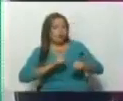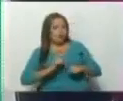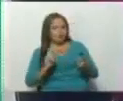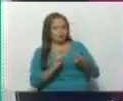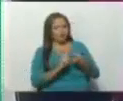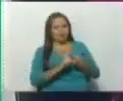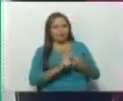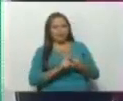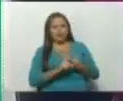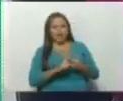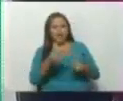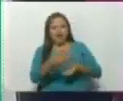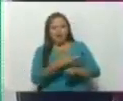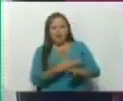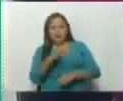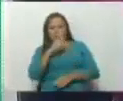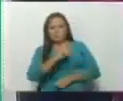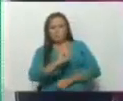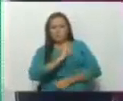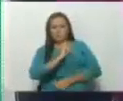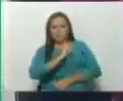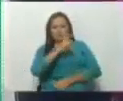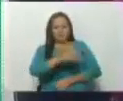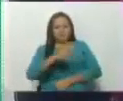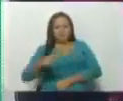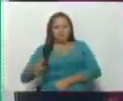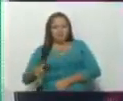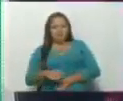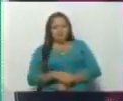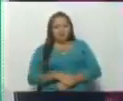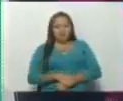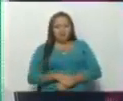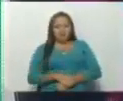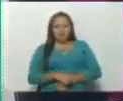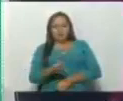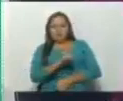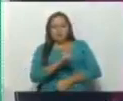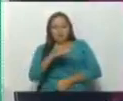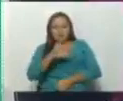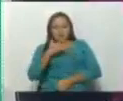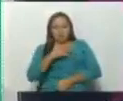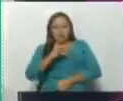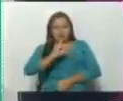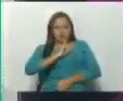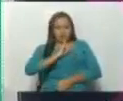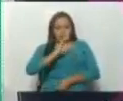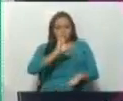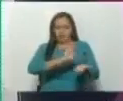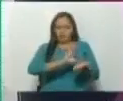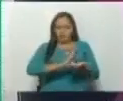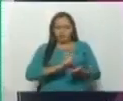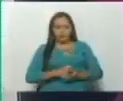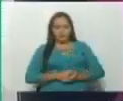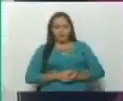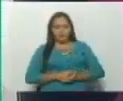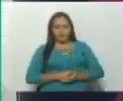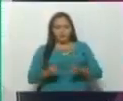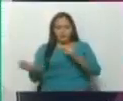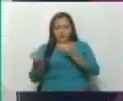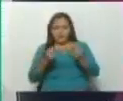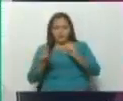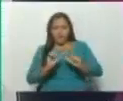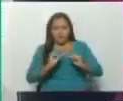algunos sectores de la población porque no se consideran en su identidad como ciudad. El debate, bueno, llevó a